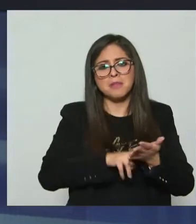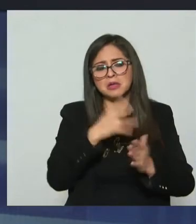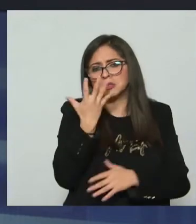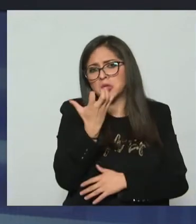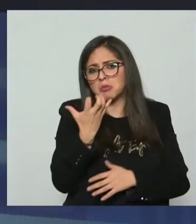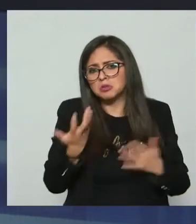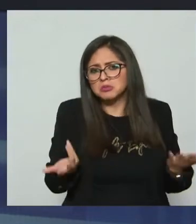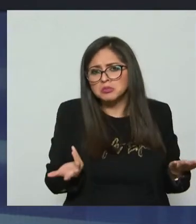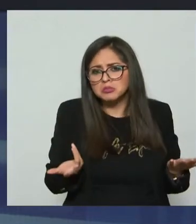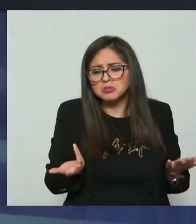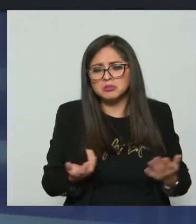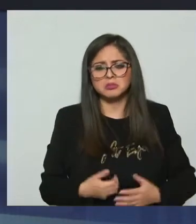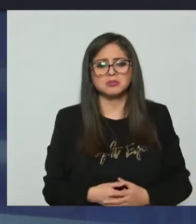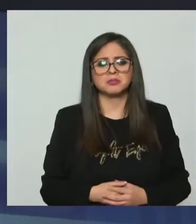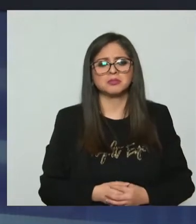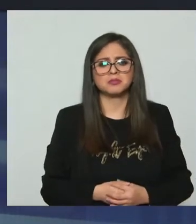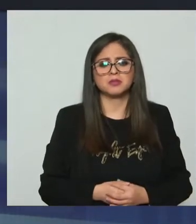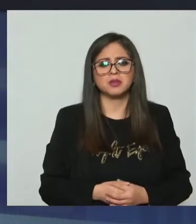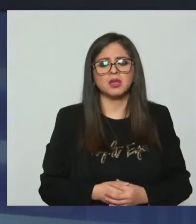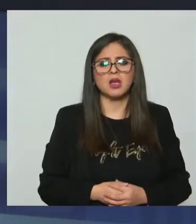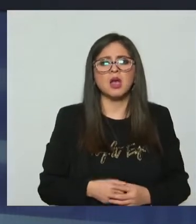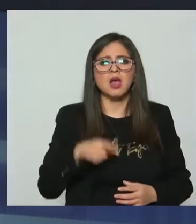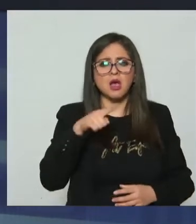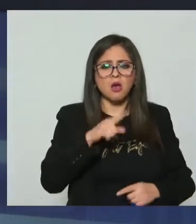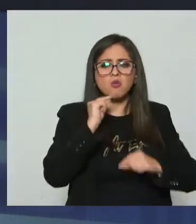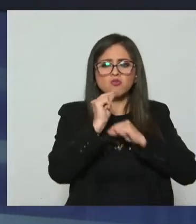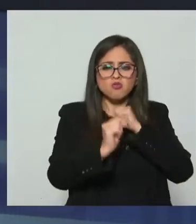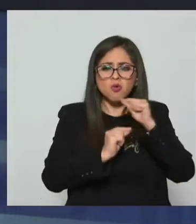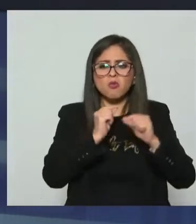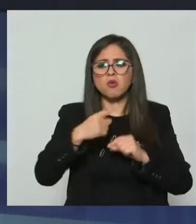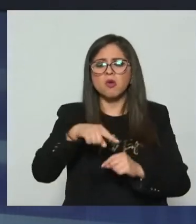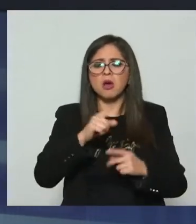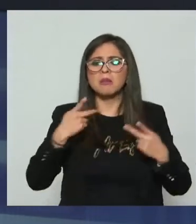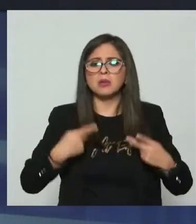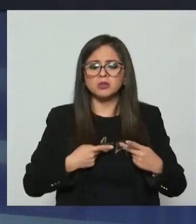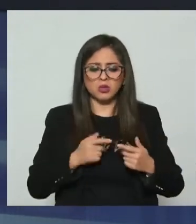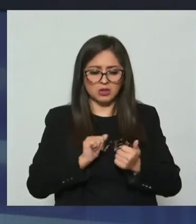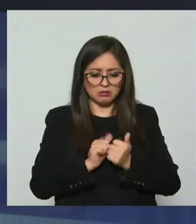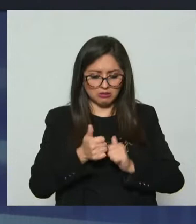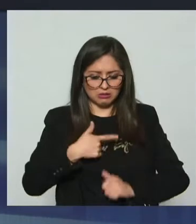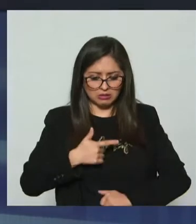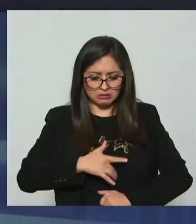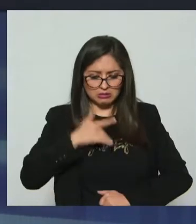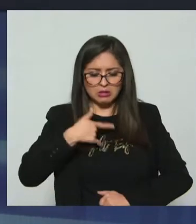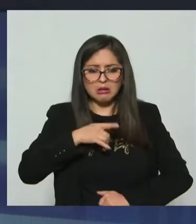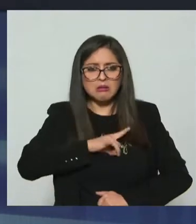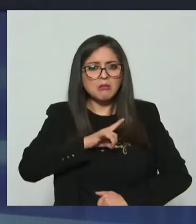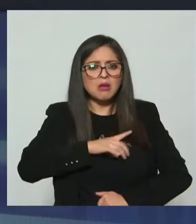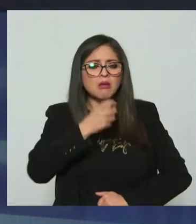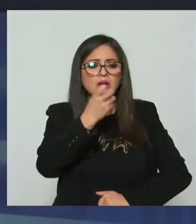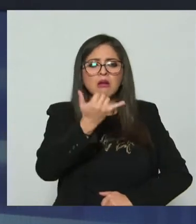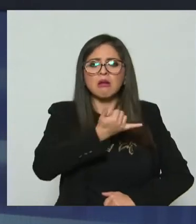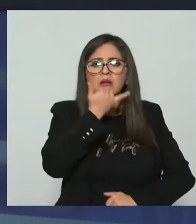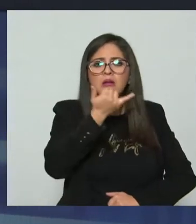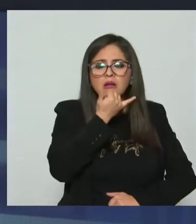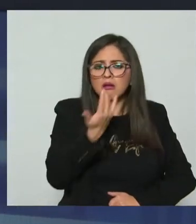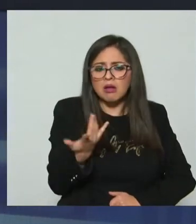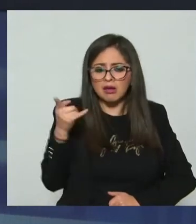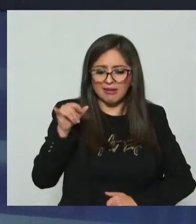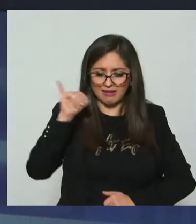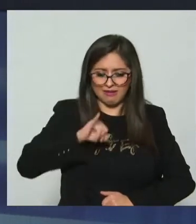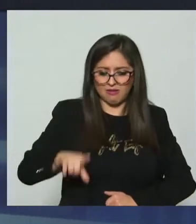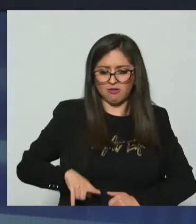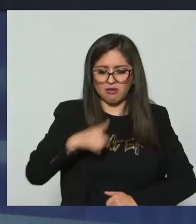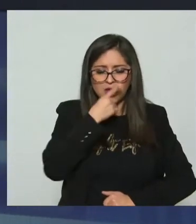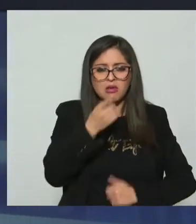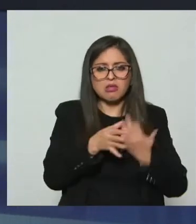Entonces, hay como una alimentación de ese miedo, pero es equivocada. La jefa de gobierno ya salió a decir, y el